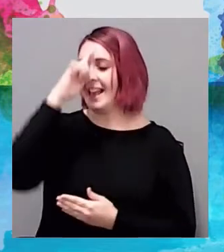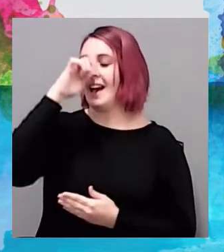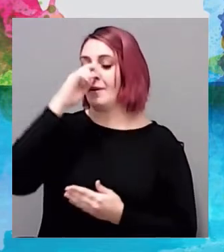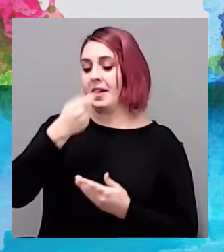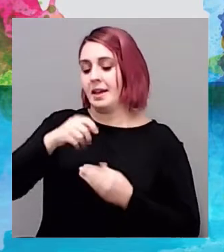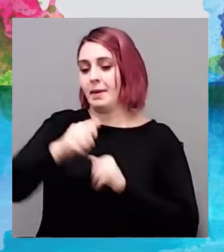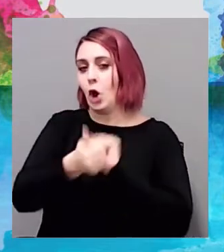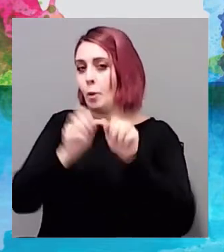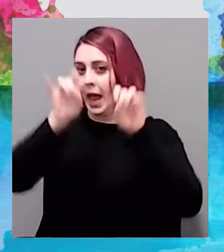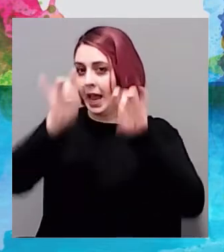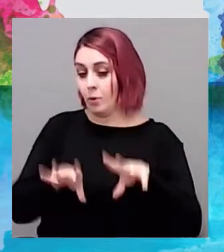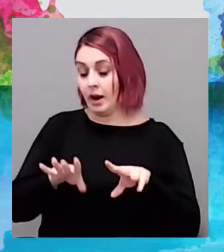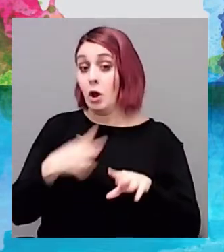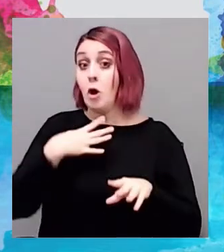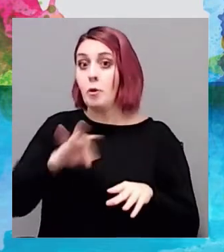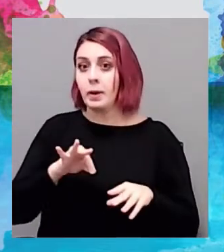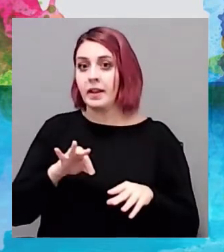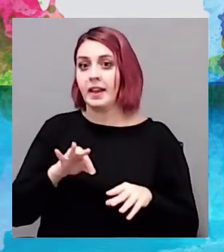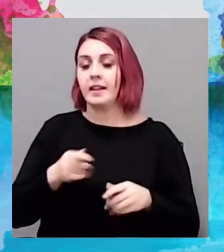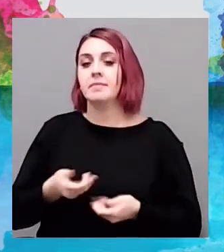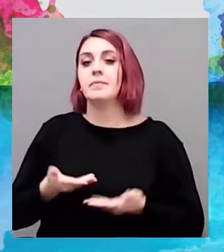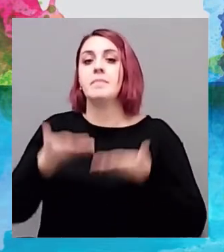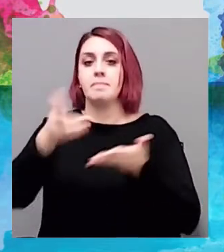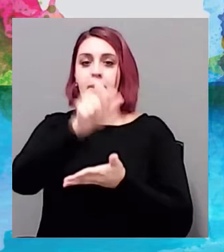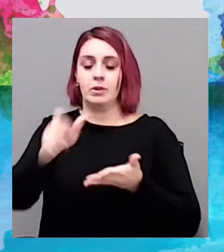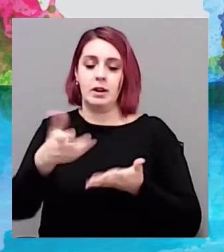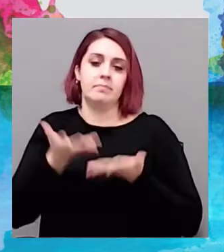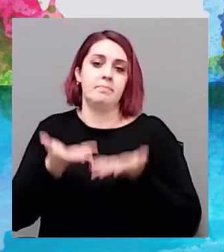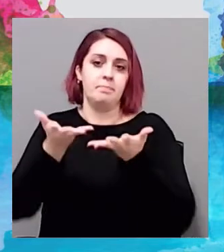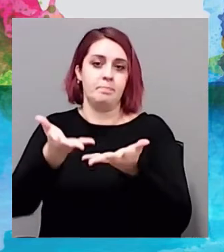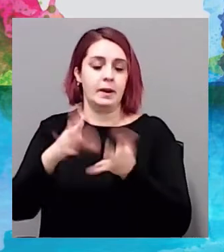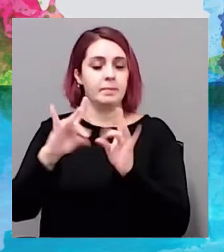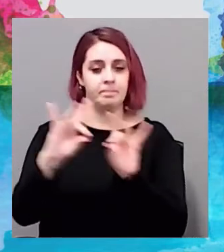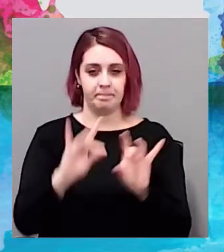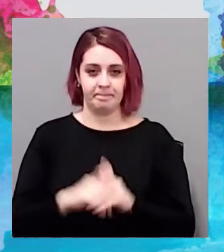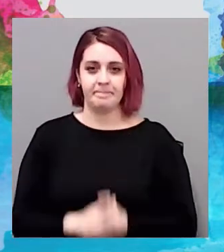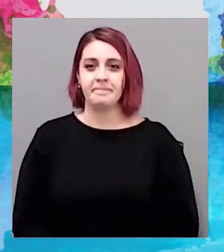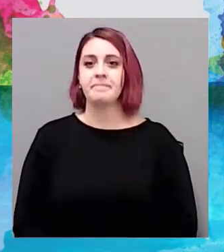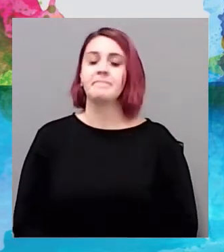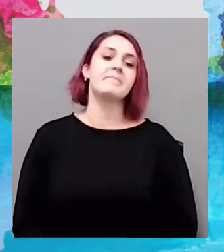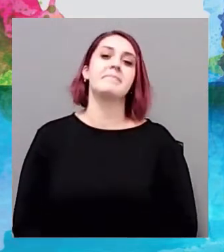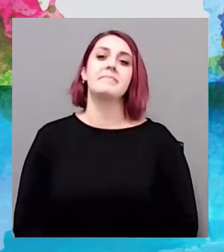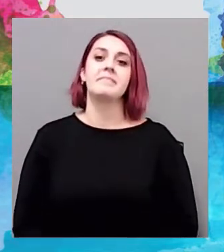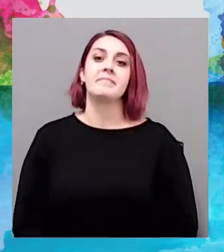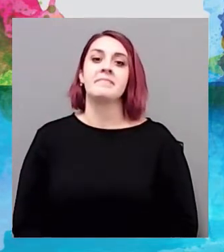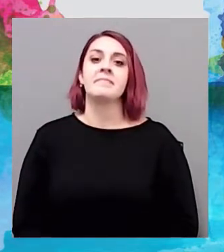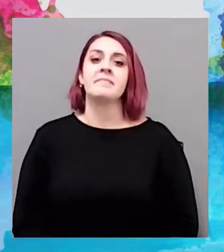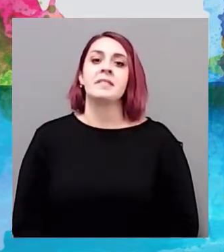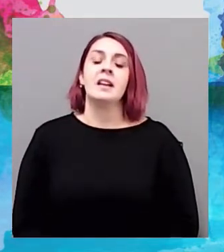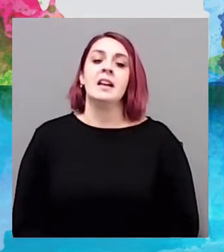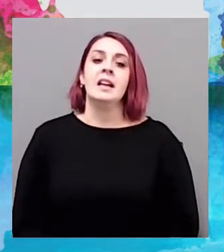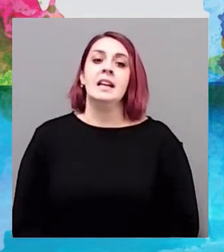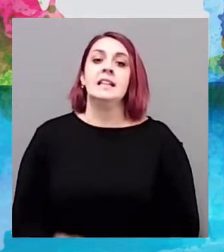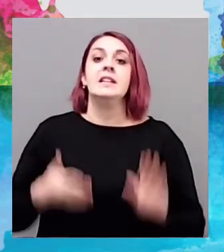se puede llevar a cabo y puede estar disponible para el público. No solo últimamente estamos